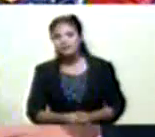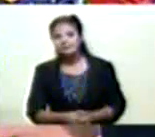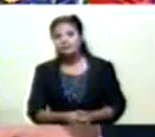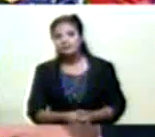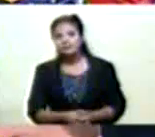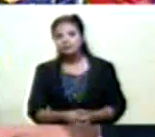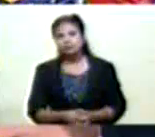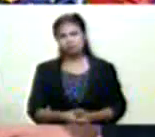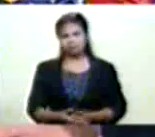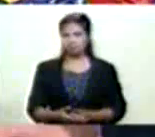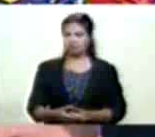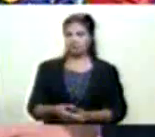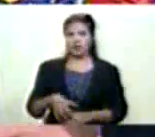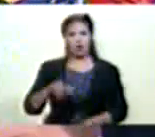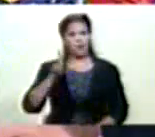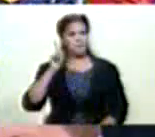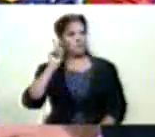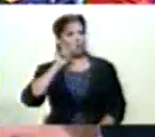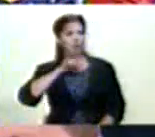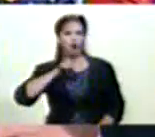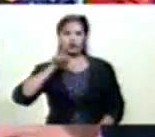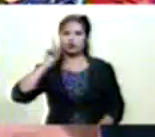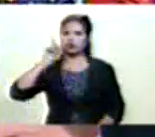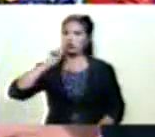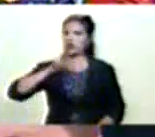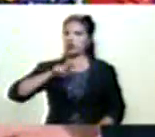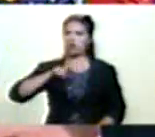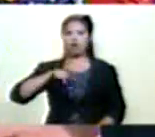Eso es mentira.